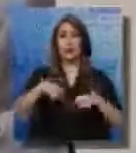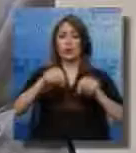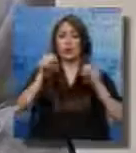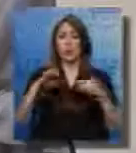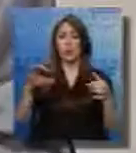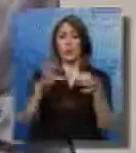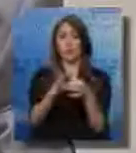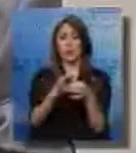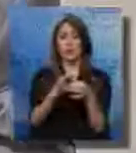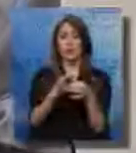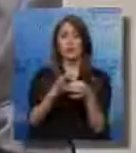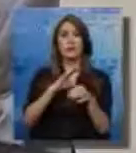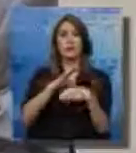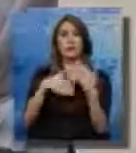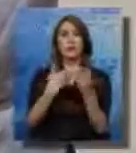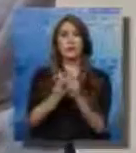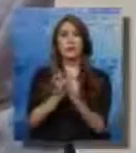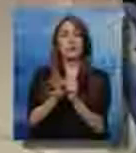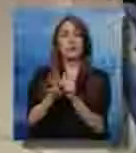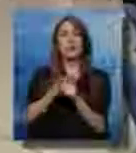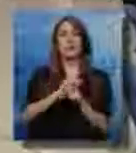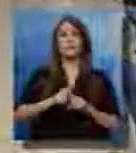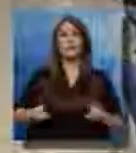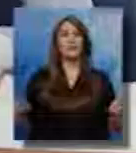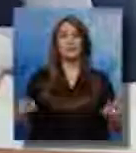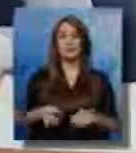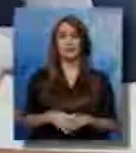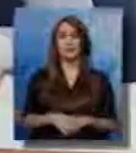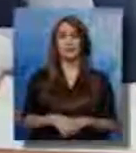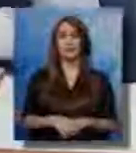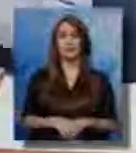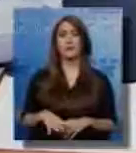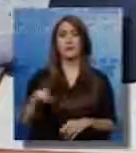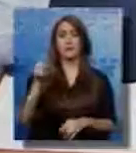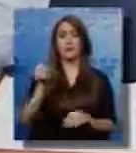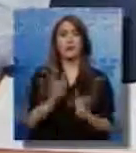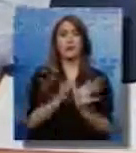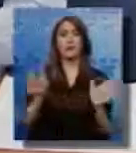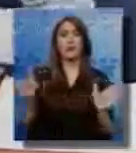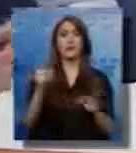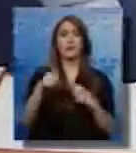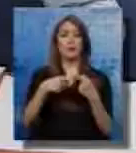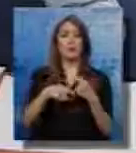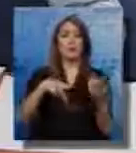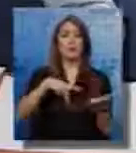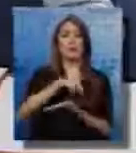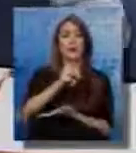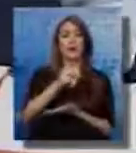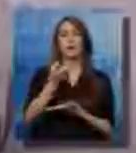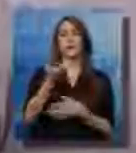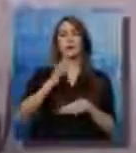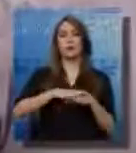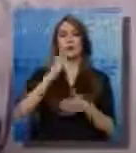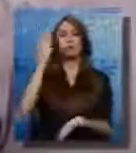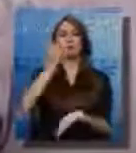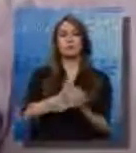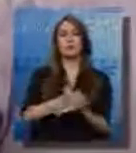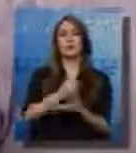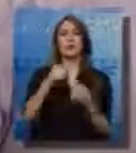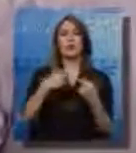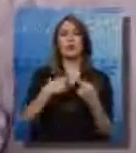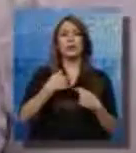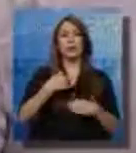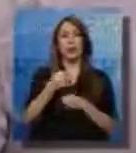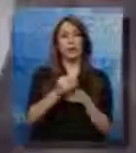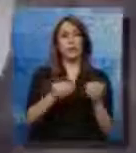en el sector público es total y absolutamente distinto. Avances que junto a la universalización del desarrollo, la terminación de la tercerización laboral, el contrato